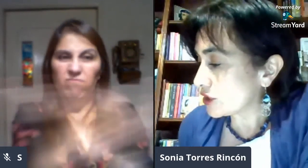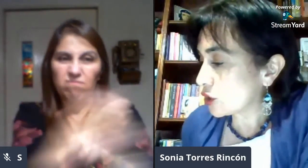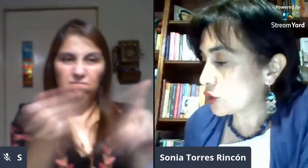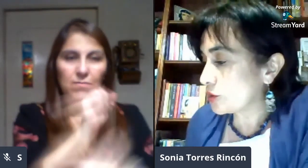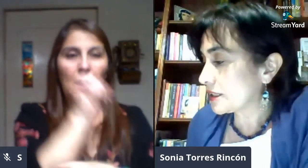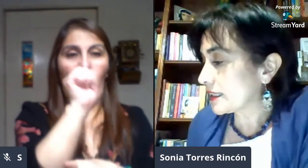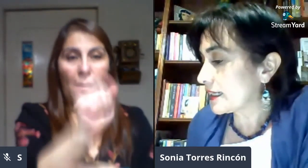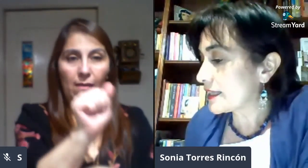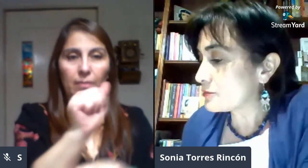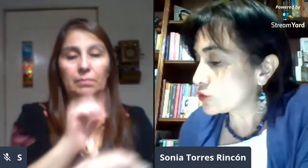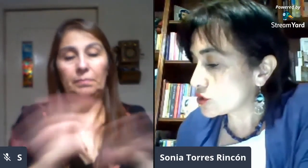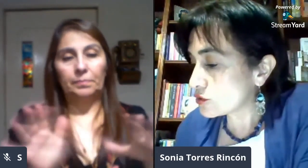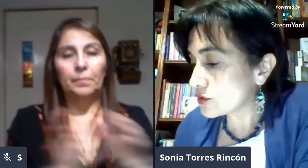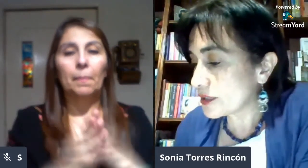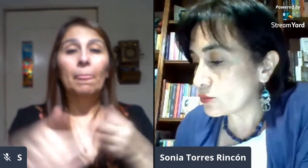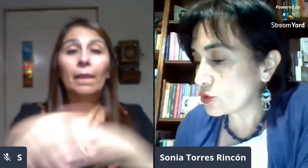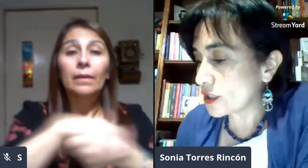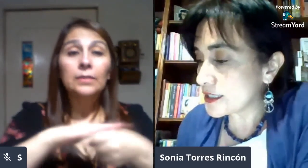la situación económica